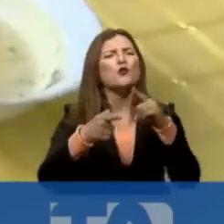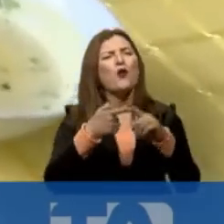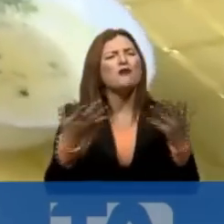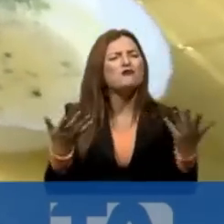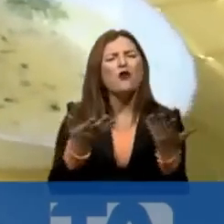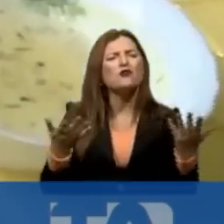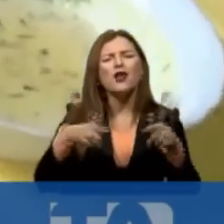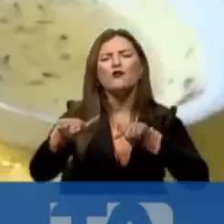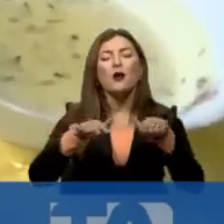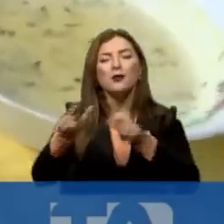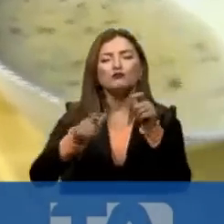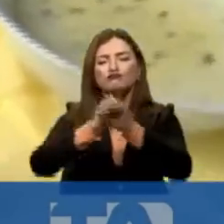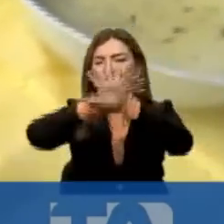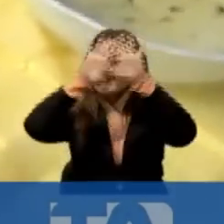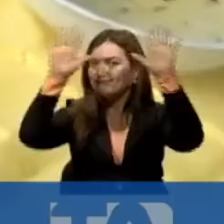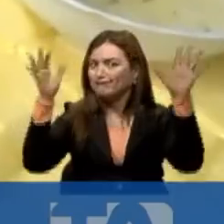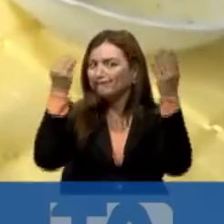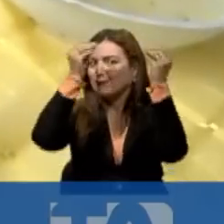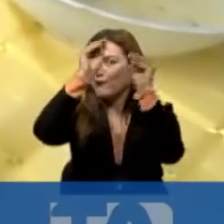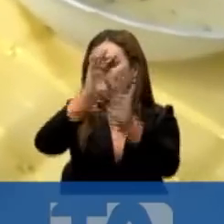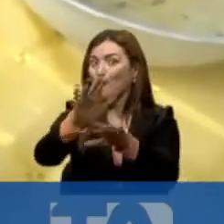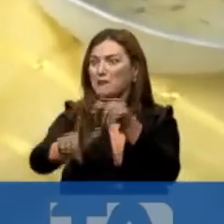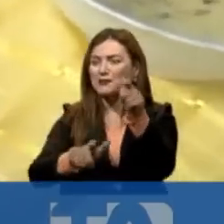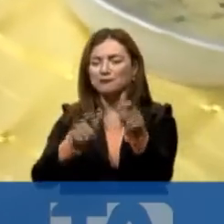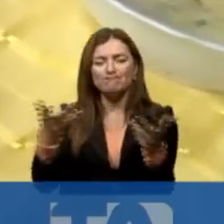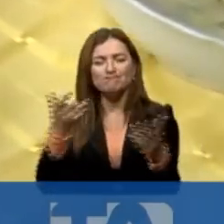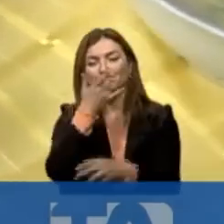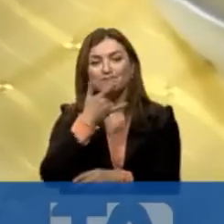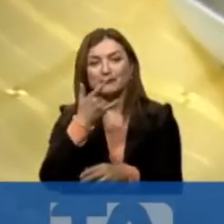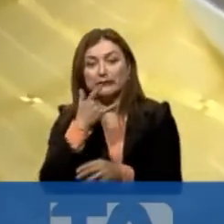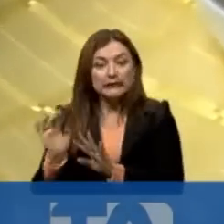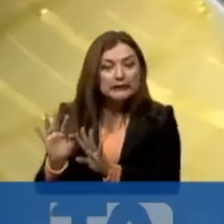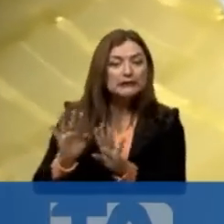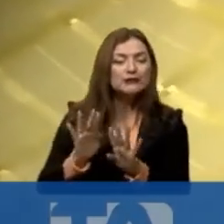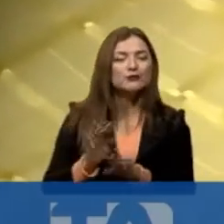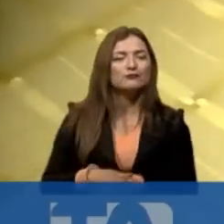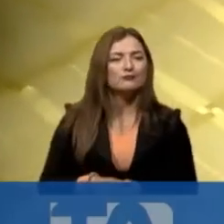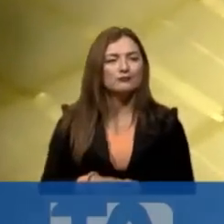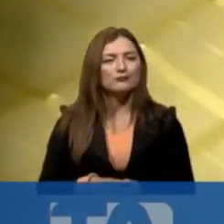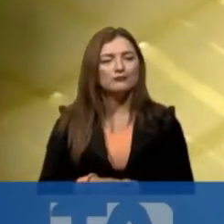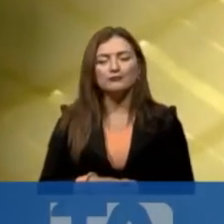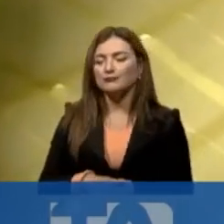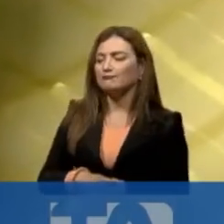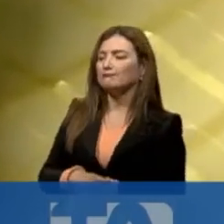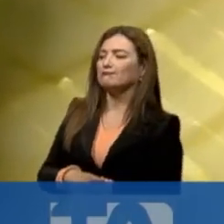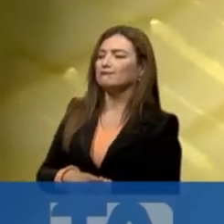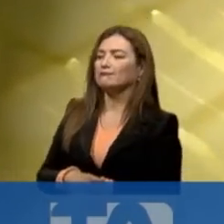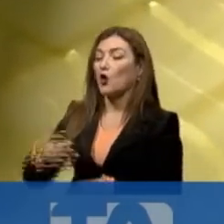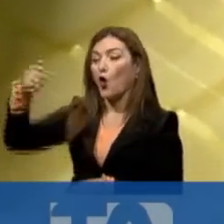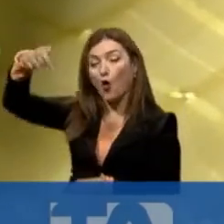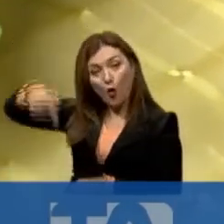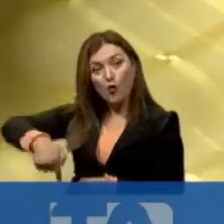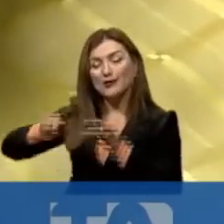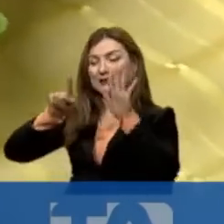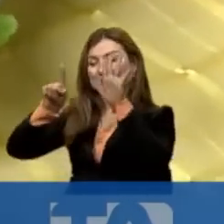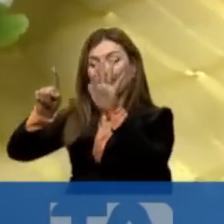¿En dónde? Para que la ciudadanía también de los alrededores de Pomasqui acudan hasta estas actividades. Sí, el día de hoy,